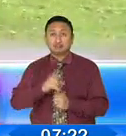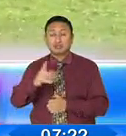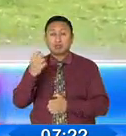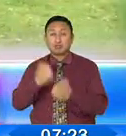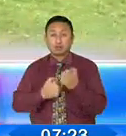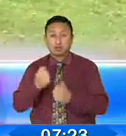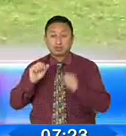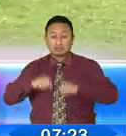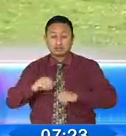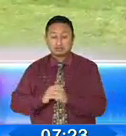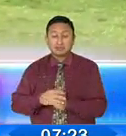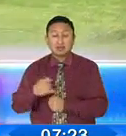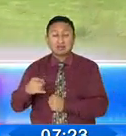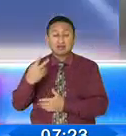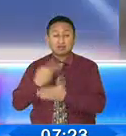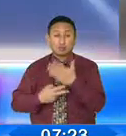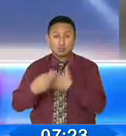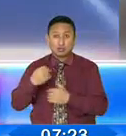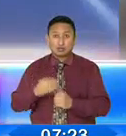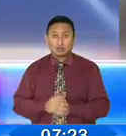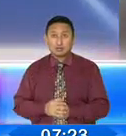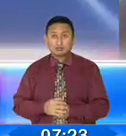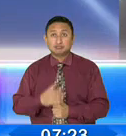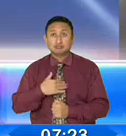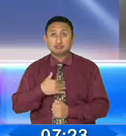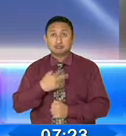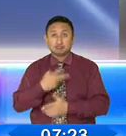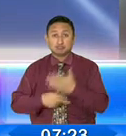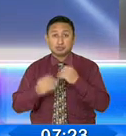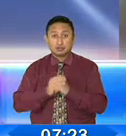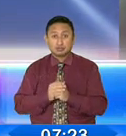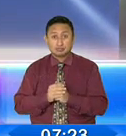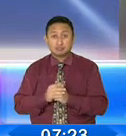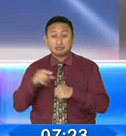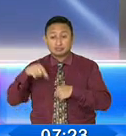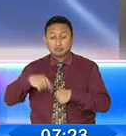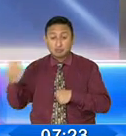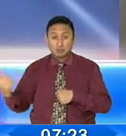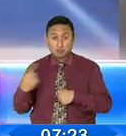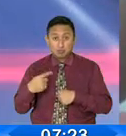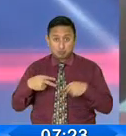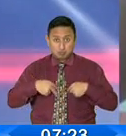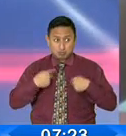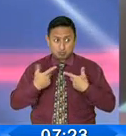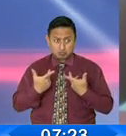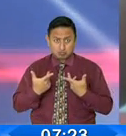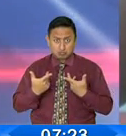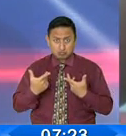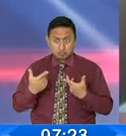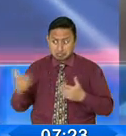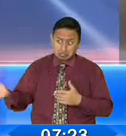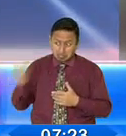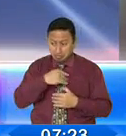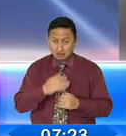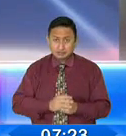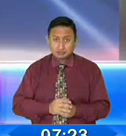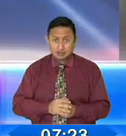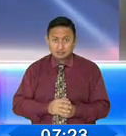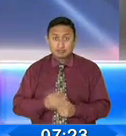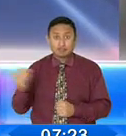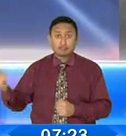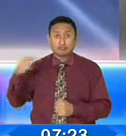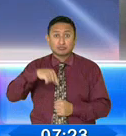la tenencia de su hijo. Mi hijo se quiere regresar a vivir conmigo. Yo le dije que por supuesto. Entonces yo le traje a